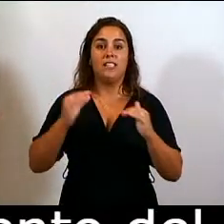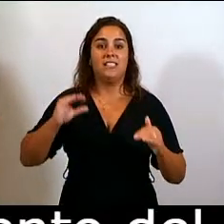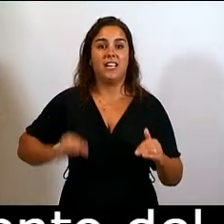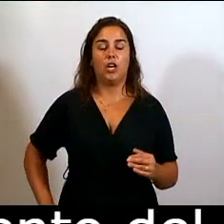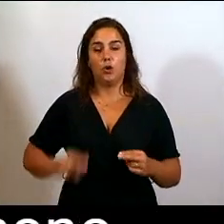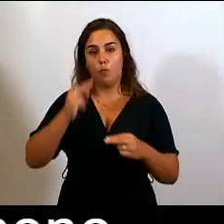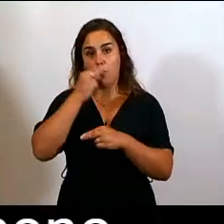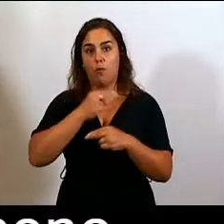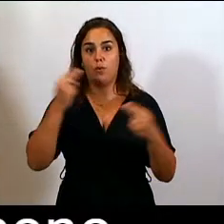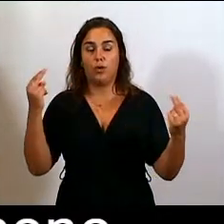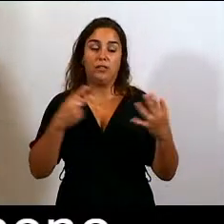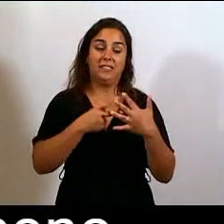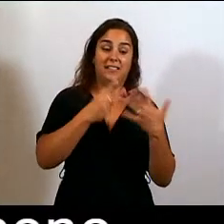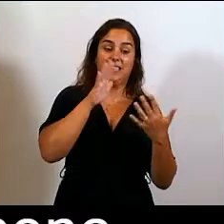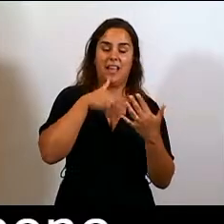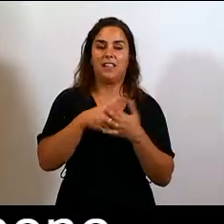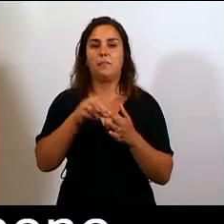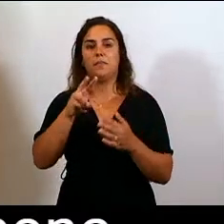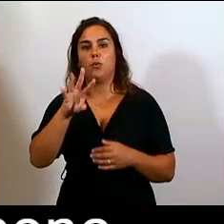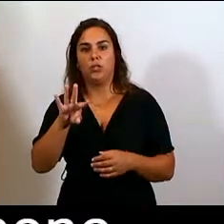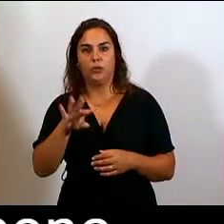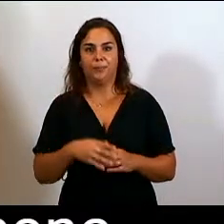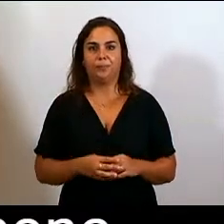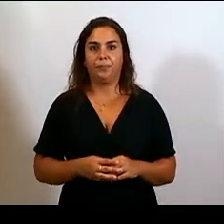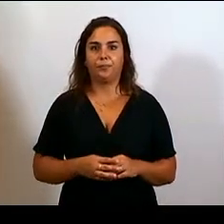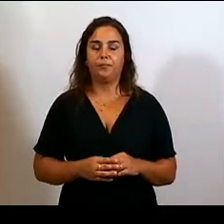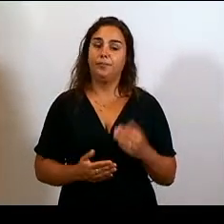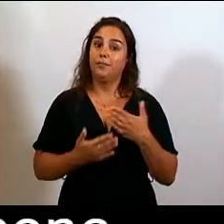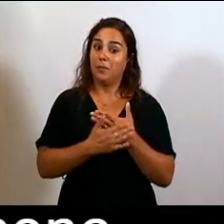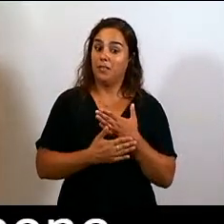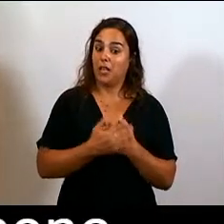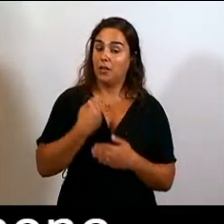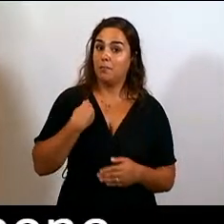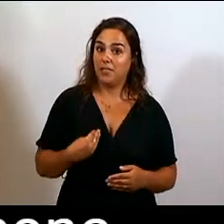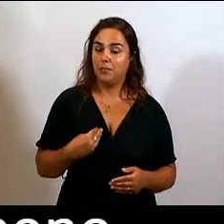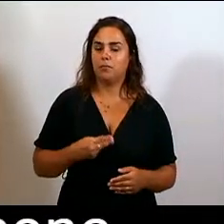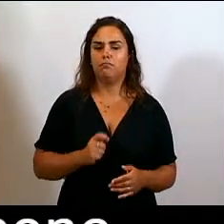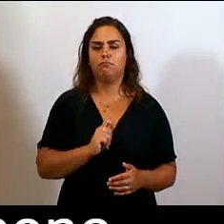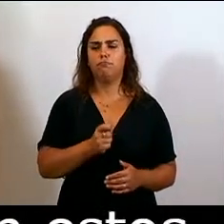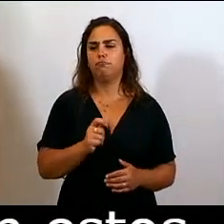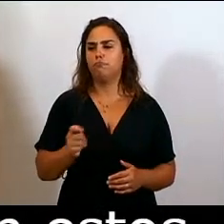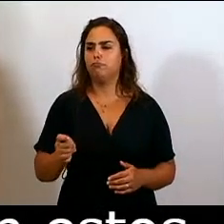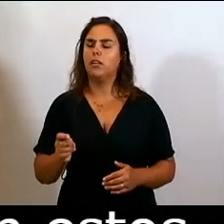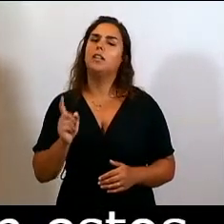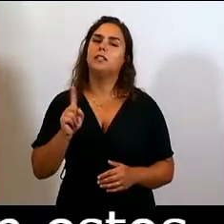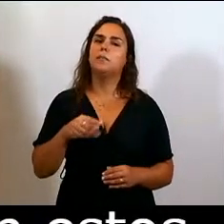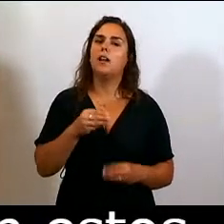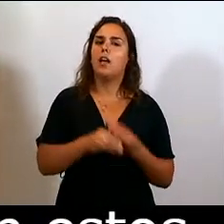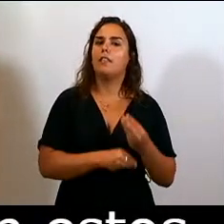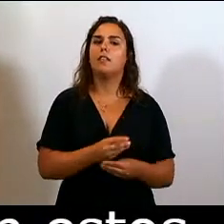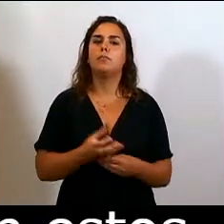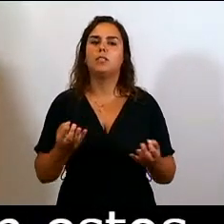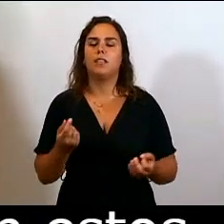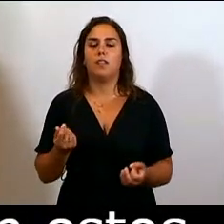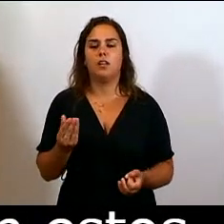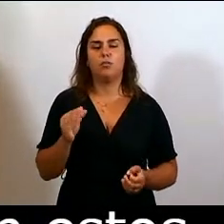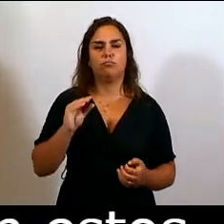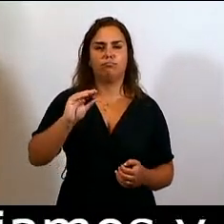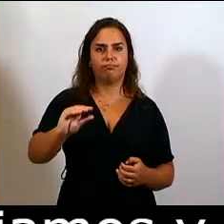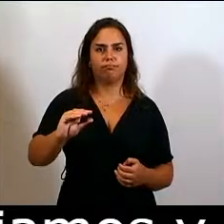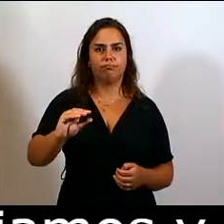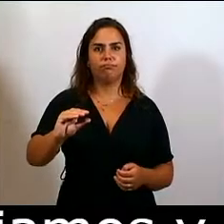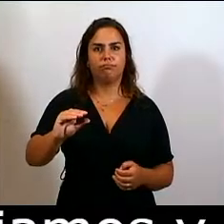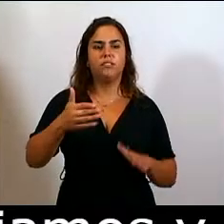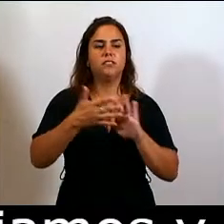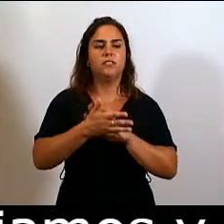estos años del 17 al 24, y desde la Administración financiamos y ponemos sobre la mesa el importe que supone